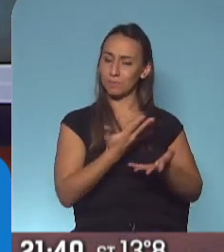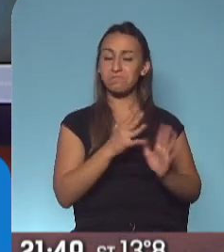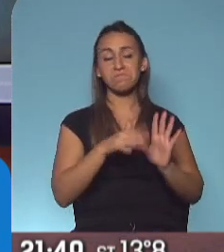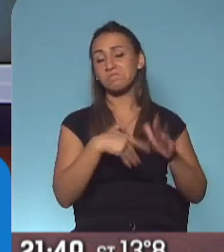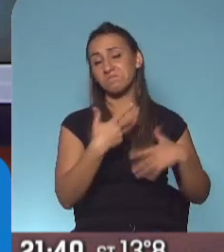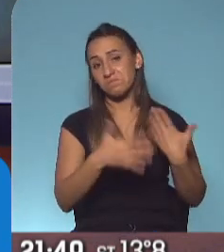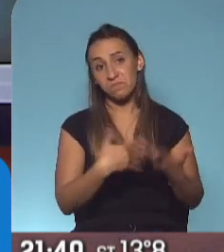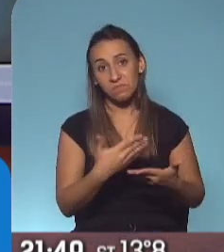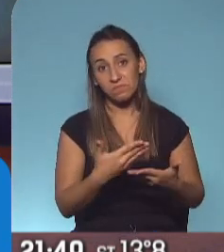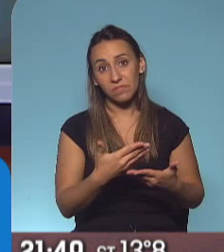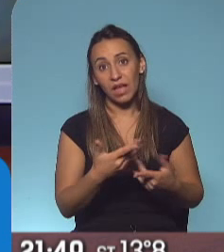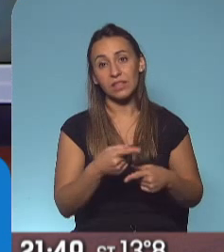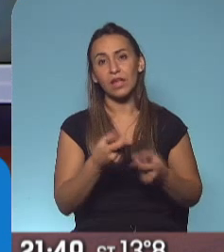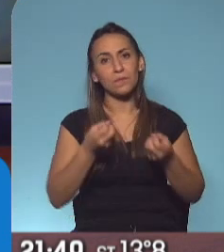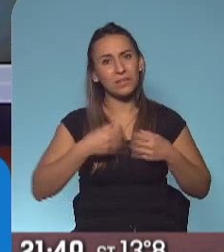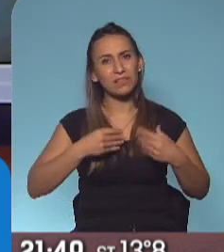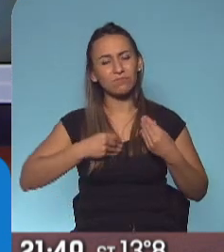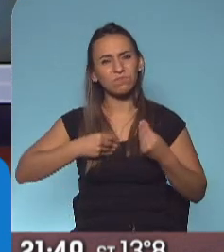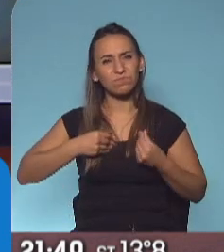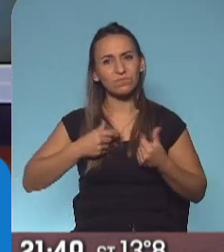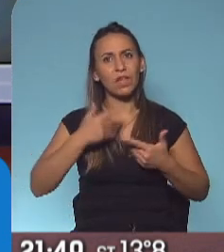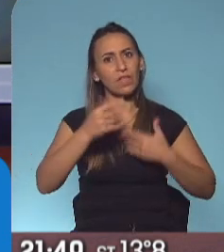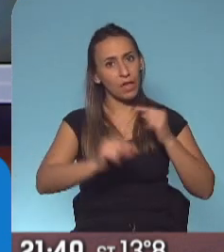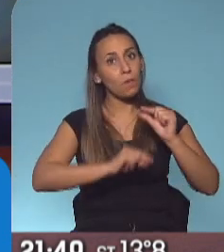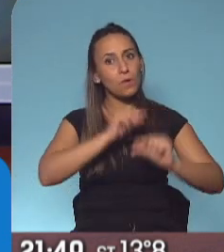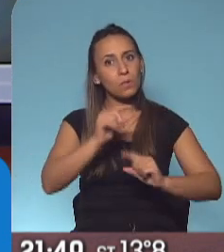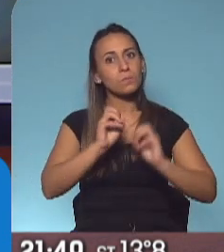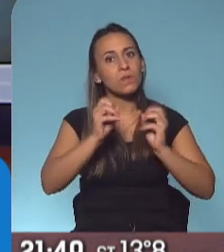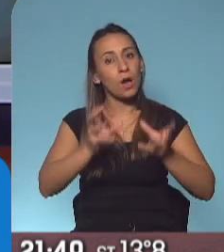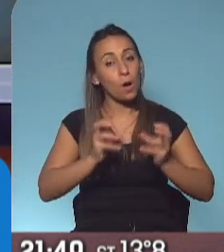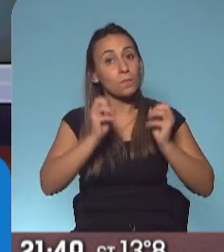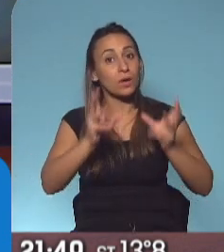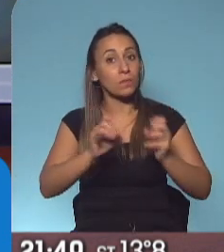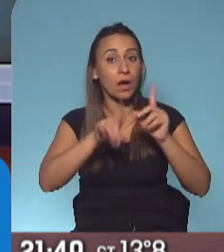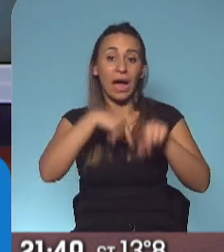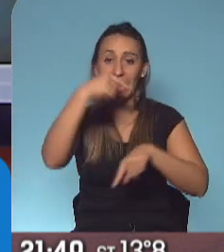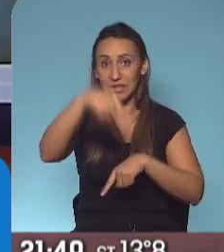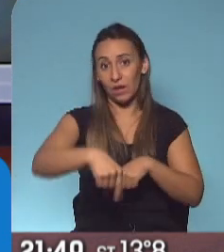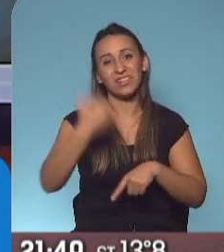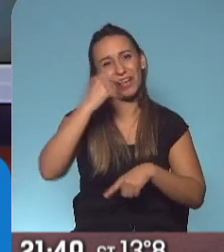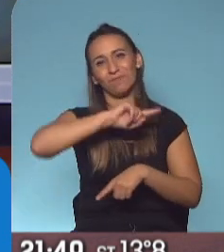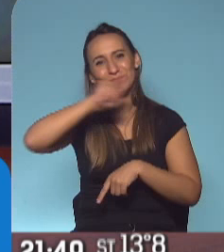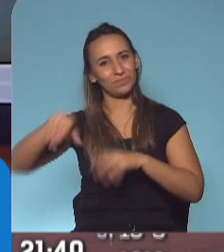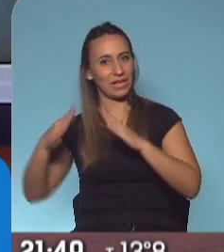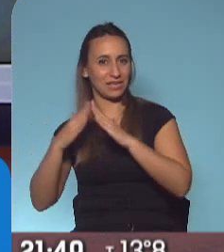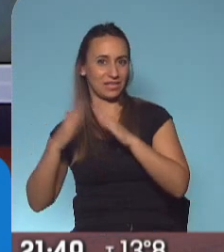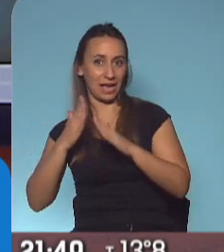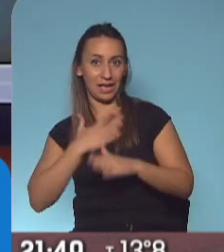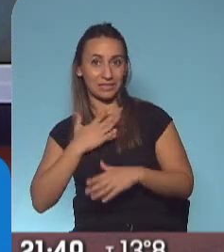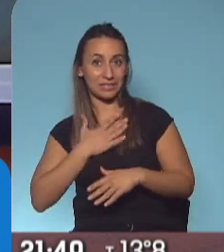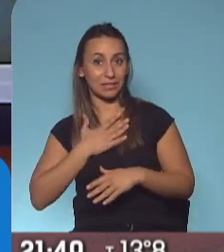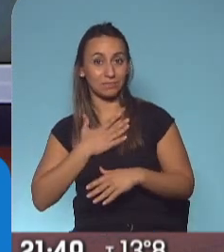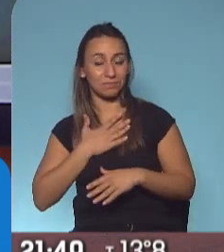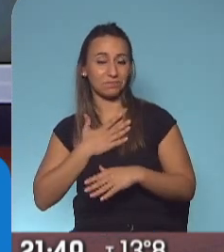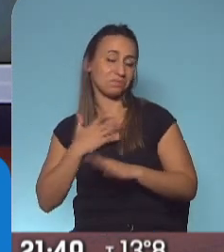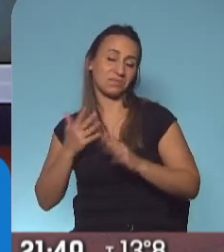pronto empecé a mejorar día a día, hasta hoy que ya estoy en casa, y estoy en mi casa y